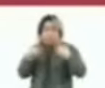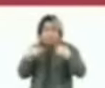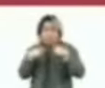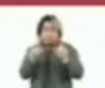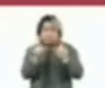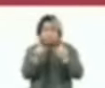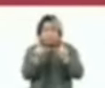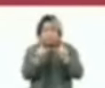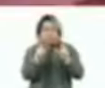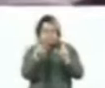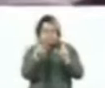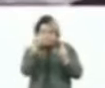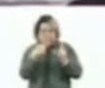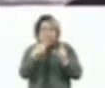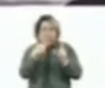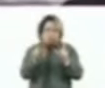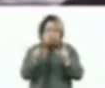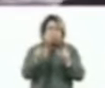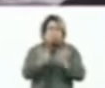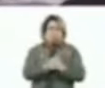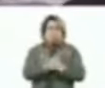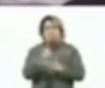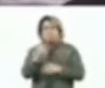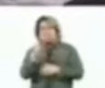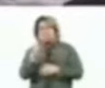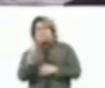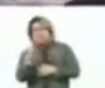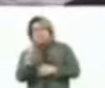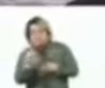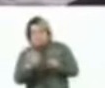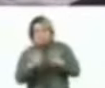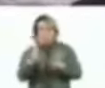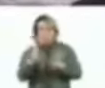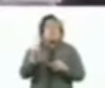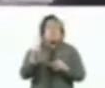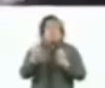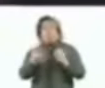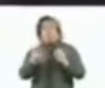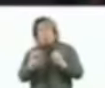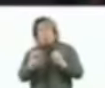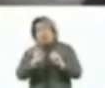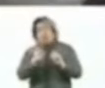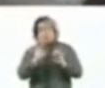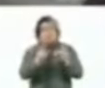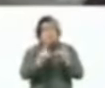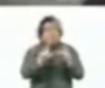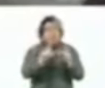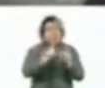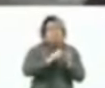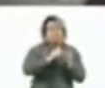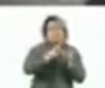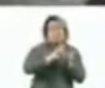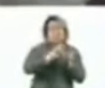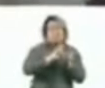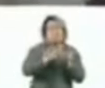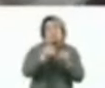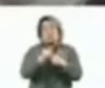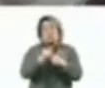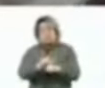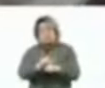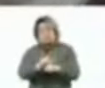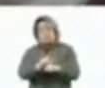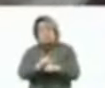pago que son las tarjetas de crédito, de débito o de apoyo social. Igualmente,